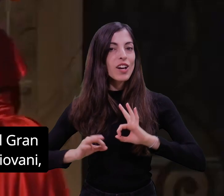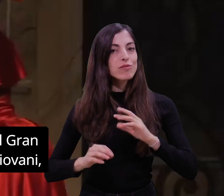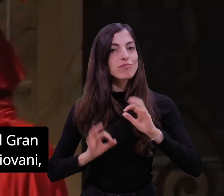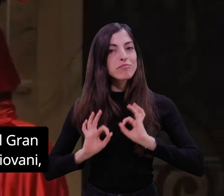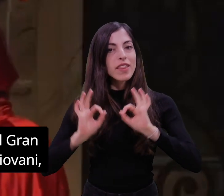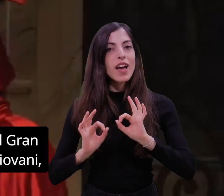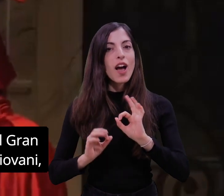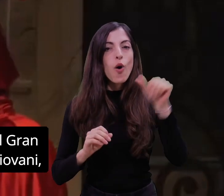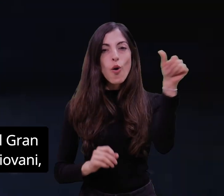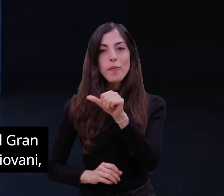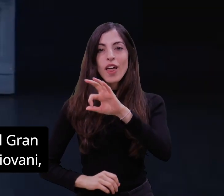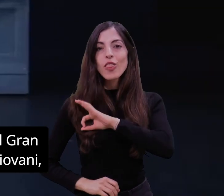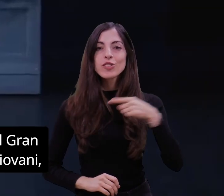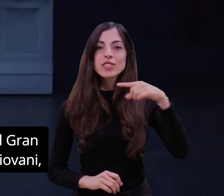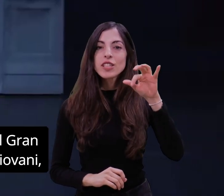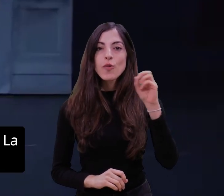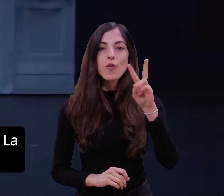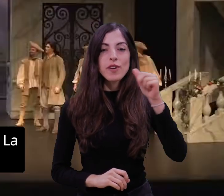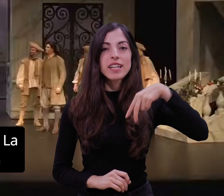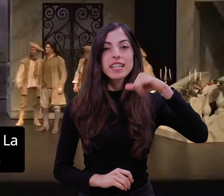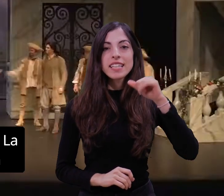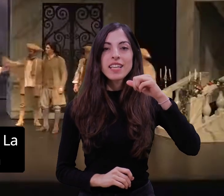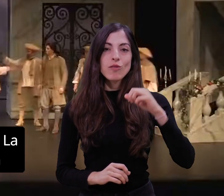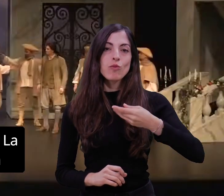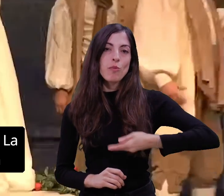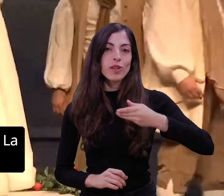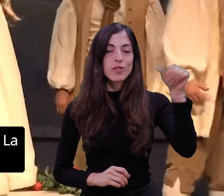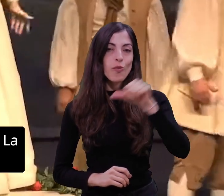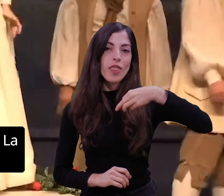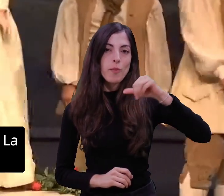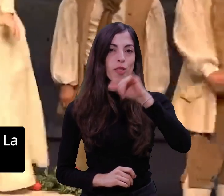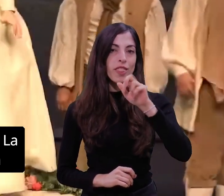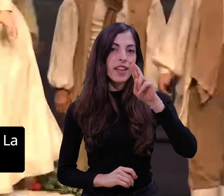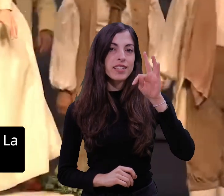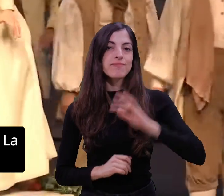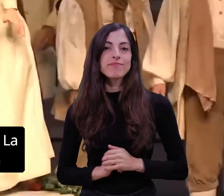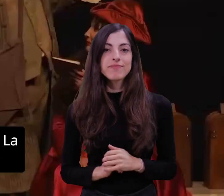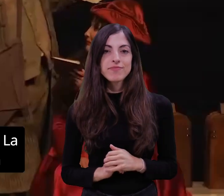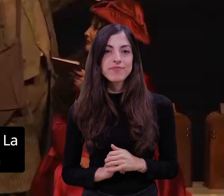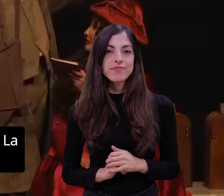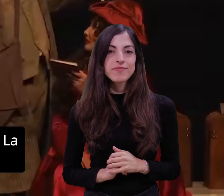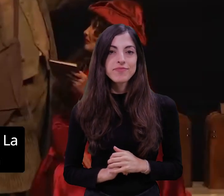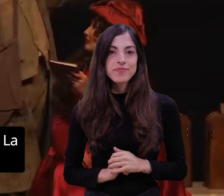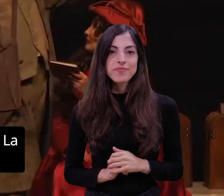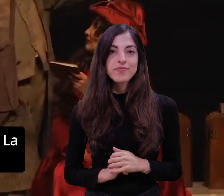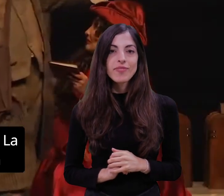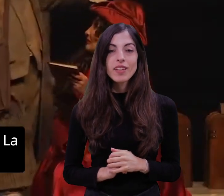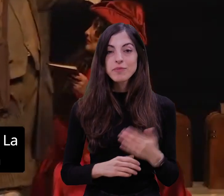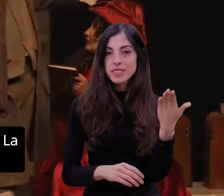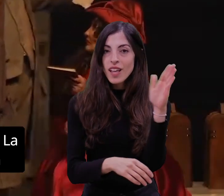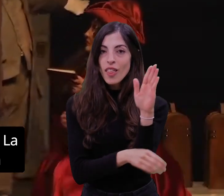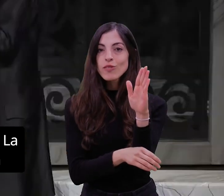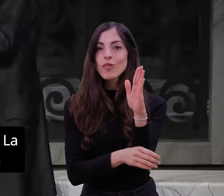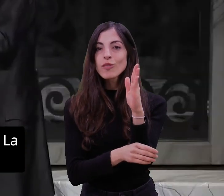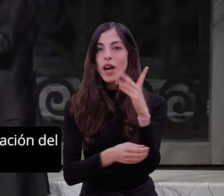viste de gala para recibir la ópera Don Giovanni, una de las grandes obras maestras de Mozart. La representación contará